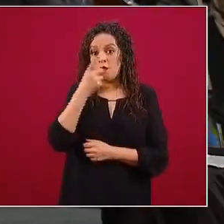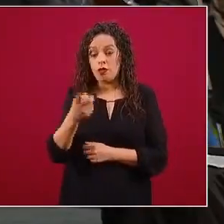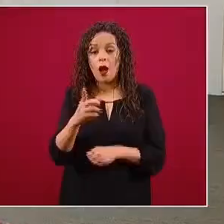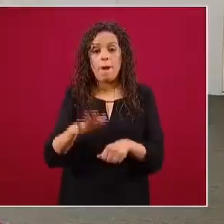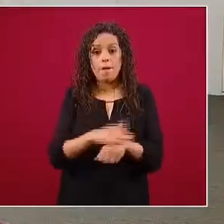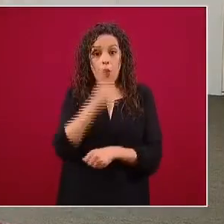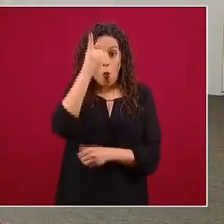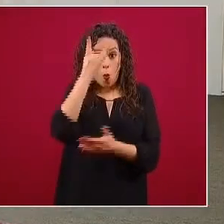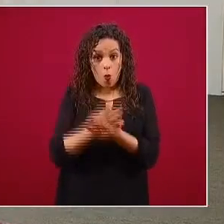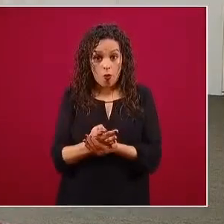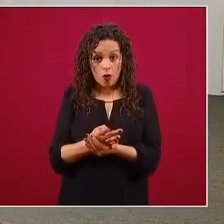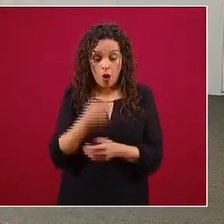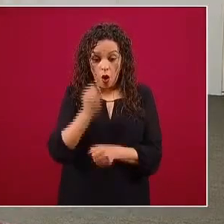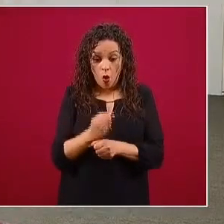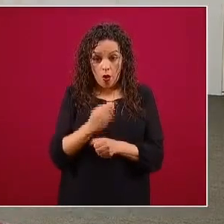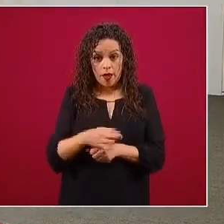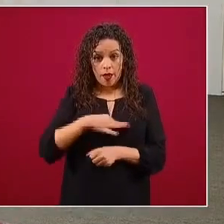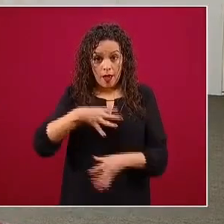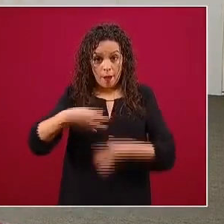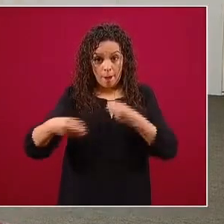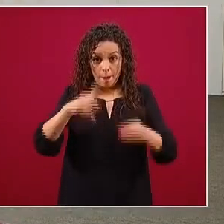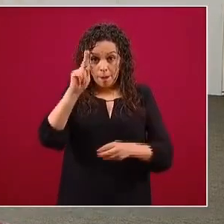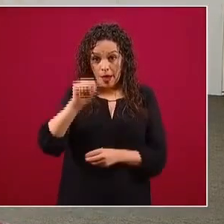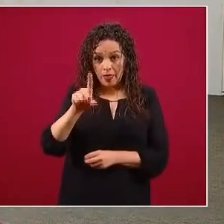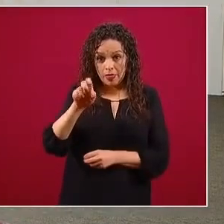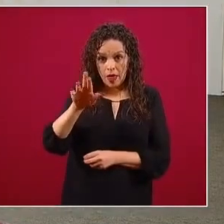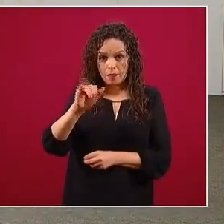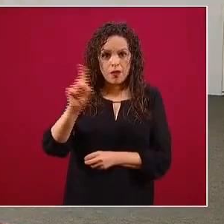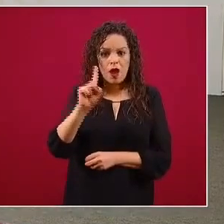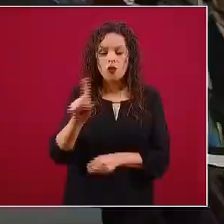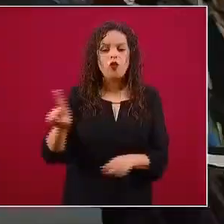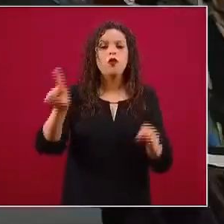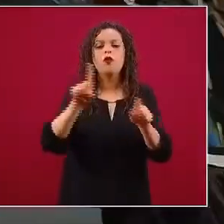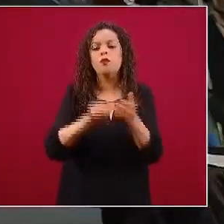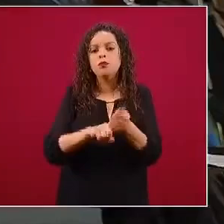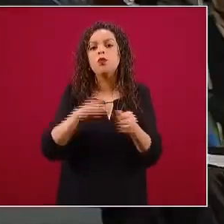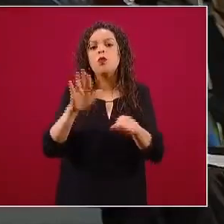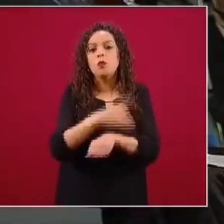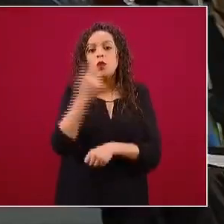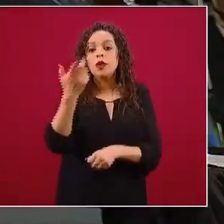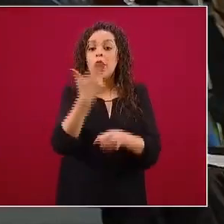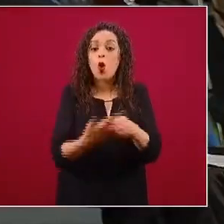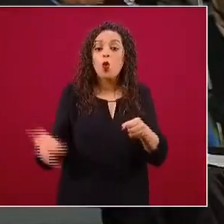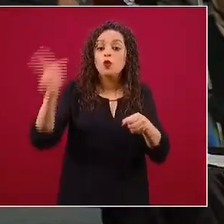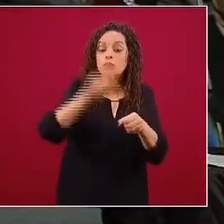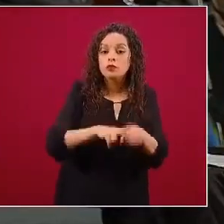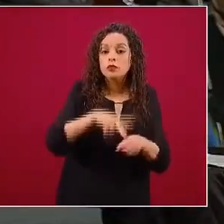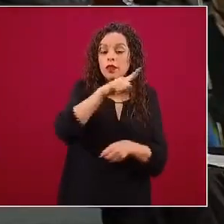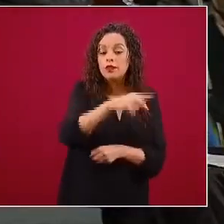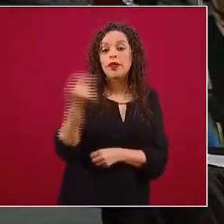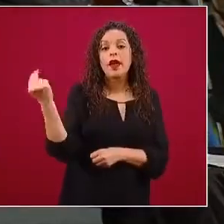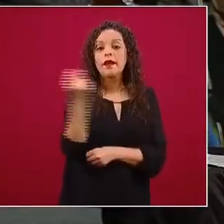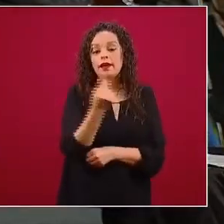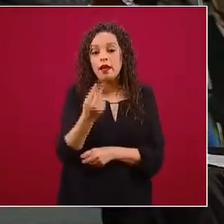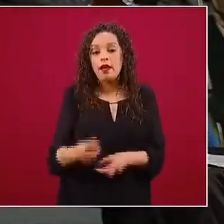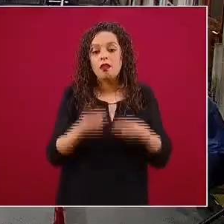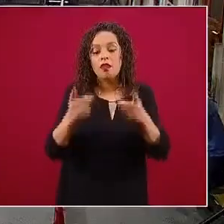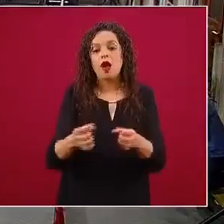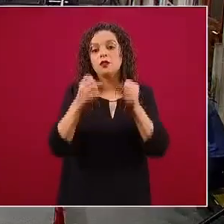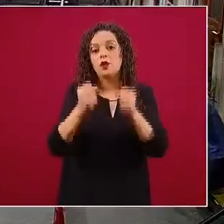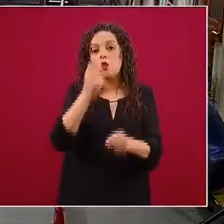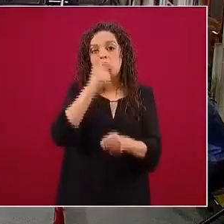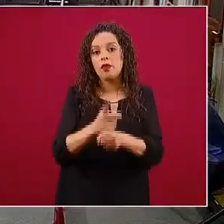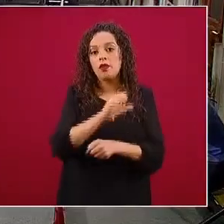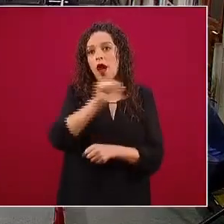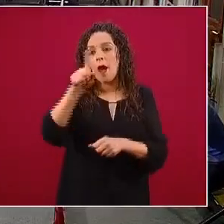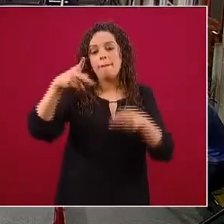de pandemia, sino que ya es parte de la nueva normalidad. Los hospitales tendrán que operar de otra manera para garantizar la seguridad. Gracias.